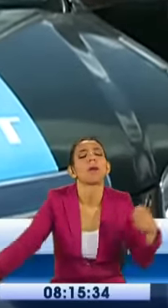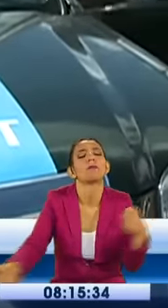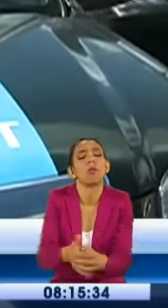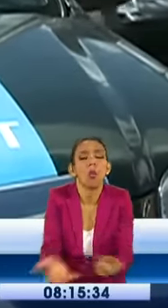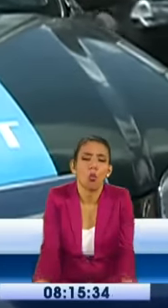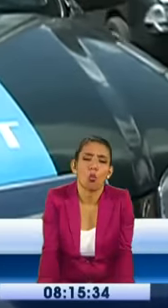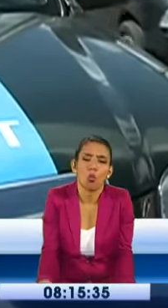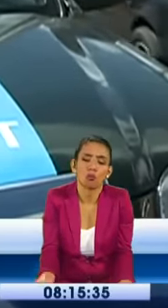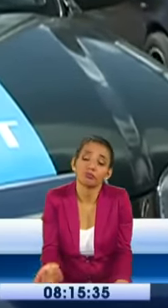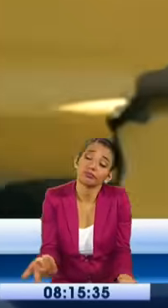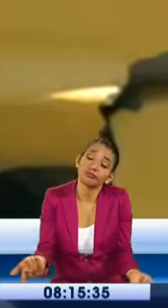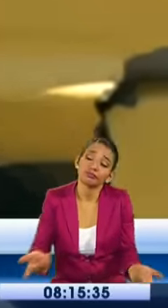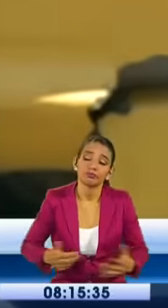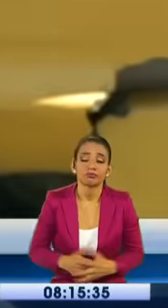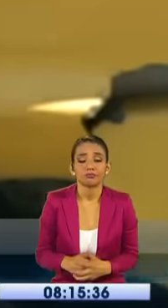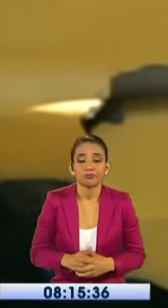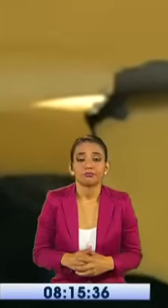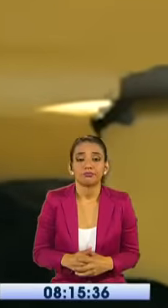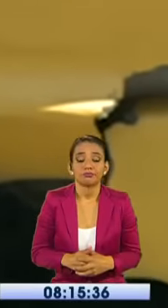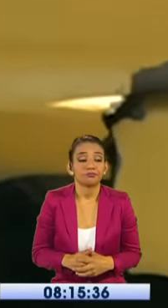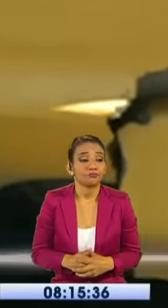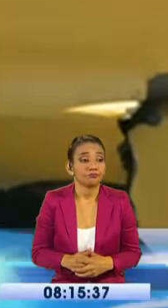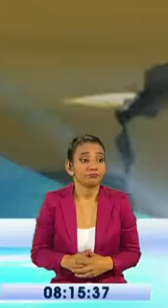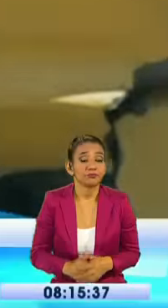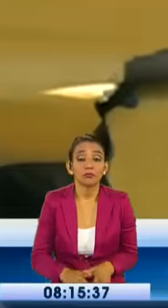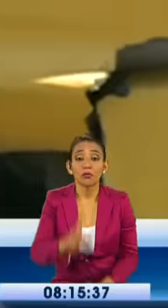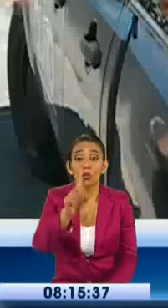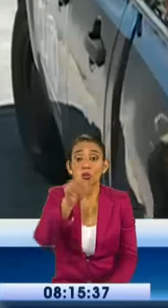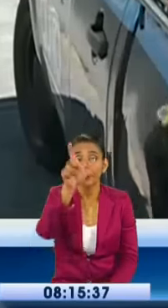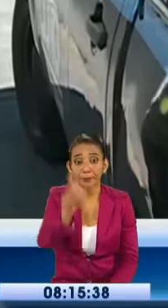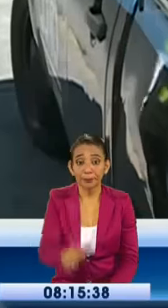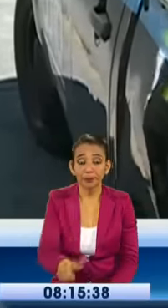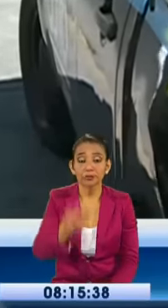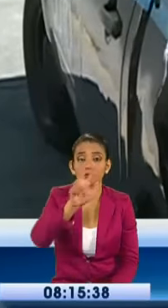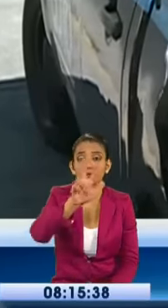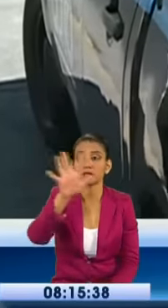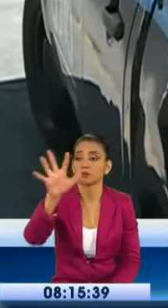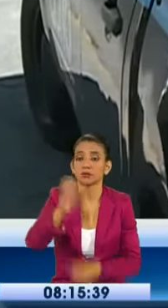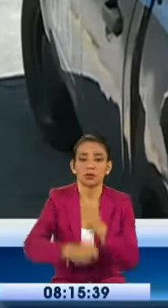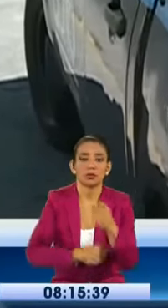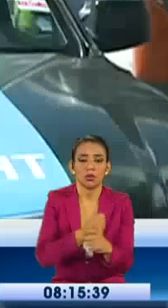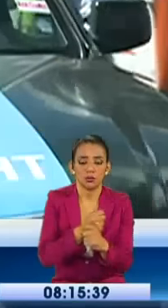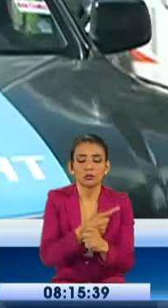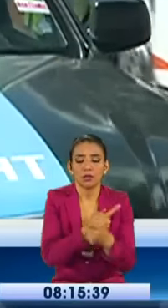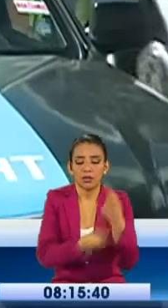un cambio brusco de carril. Producto del impacto, un hombre de 35 años resultó